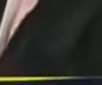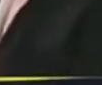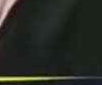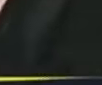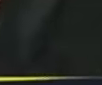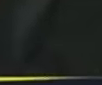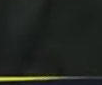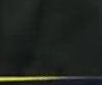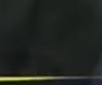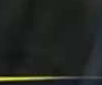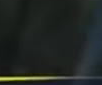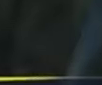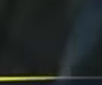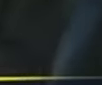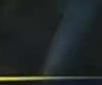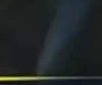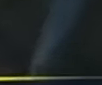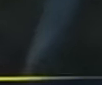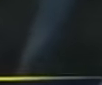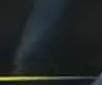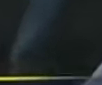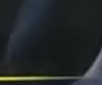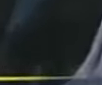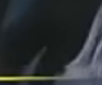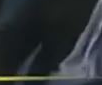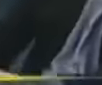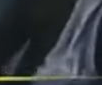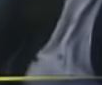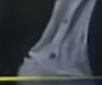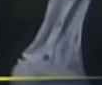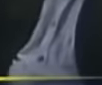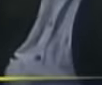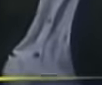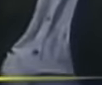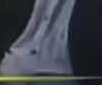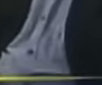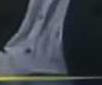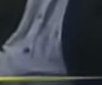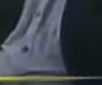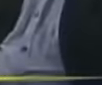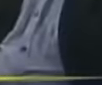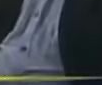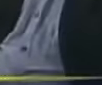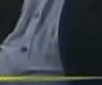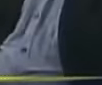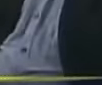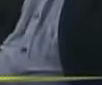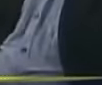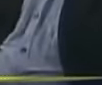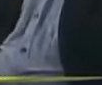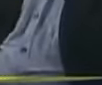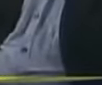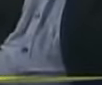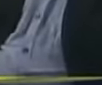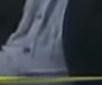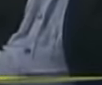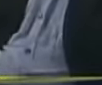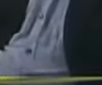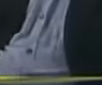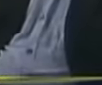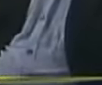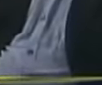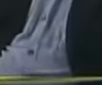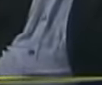el respeto, a pesar de las diferencias que puedan Señoras existir. Y señores, tengan todas y todos muy